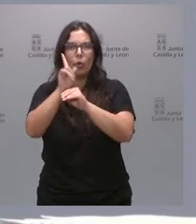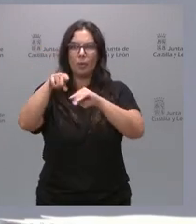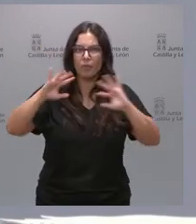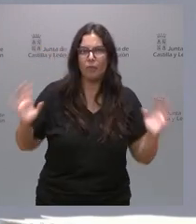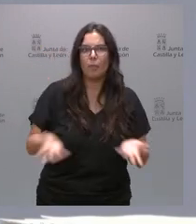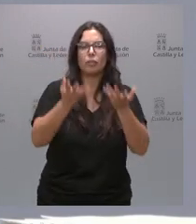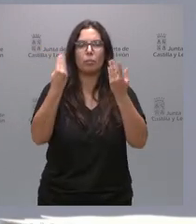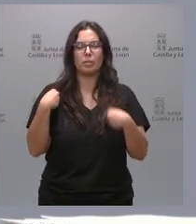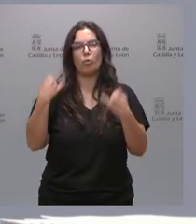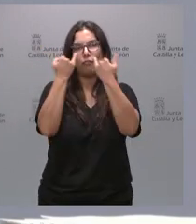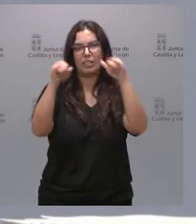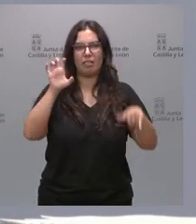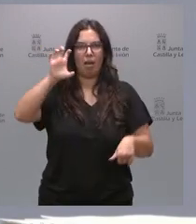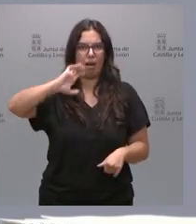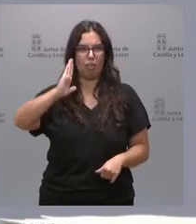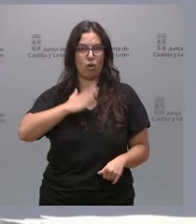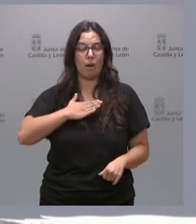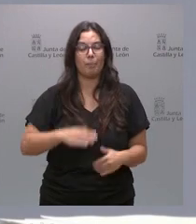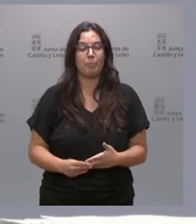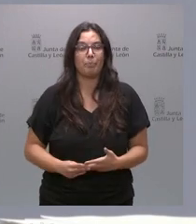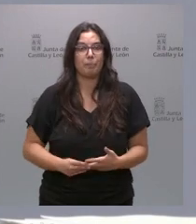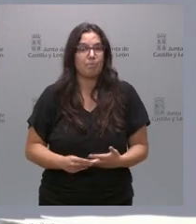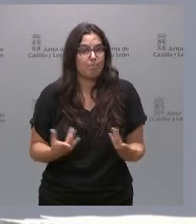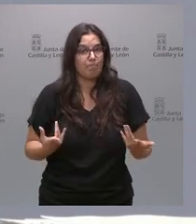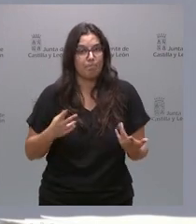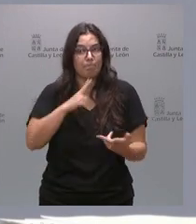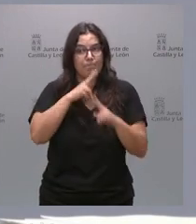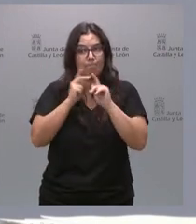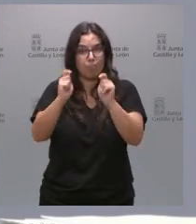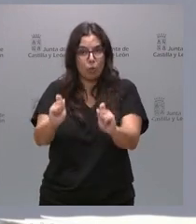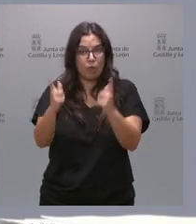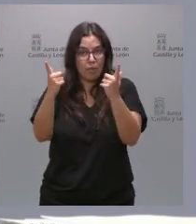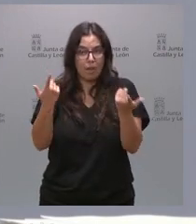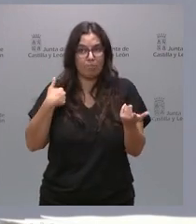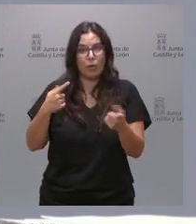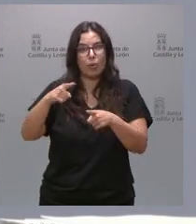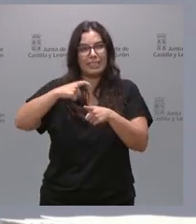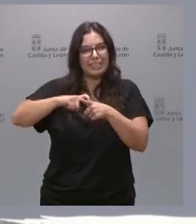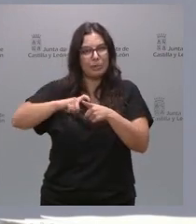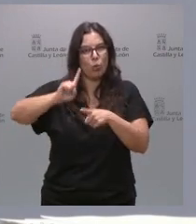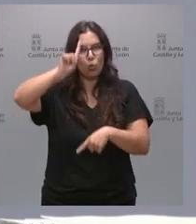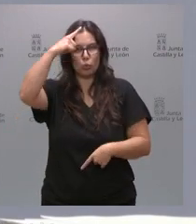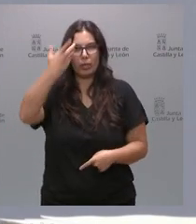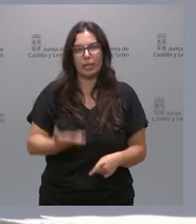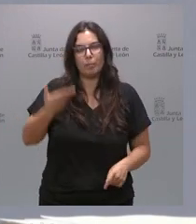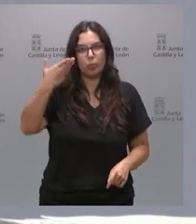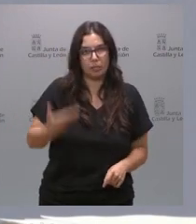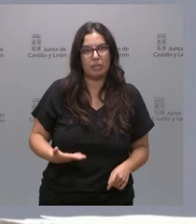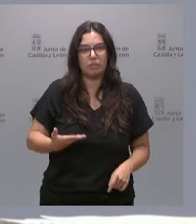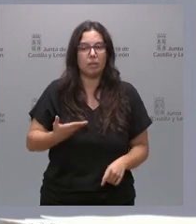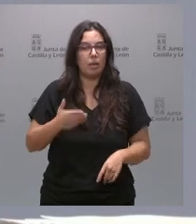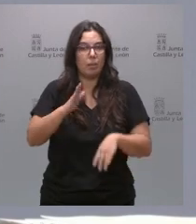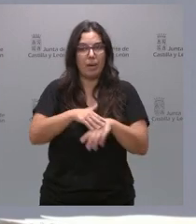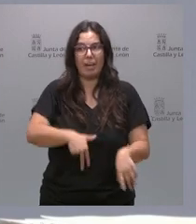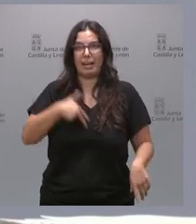como Fiesta nacional que está así considerada y como elemento cultural de relevancia que tiene para el conjunto